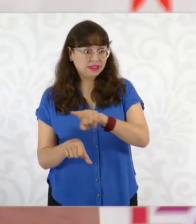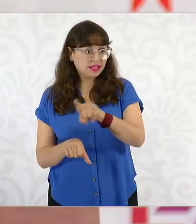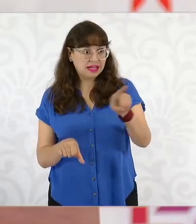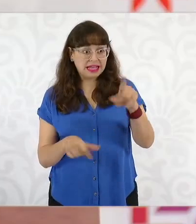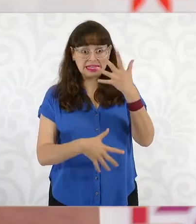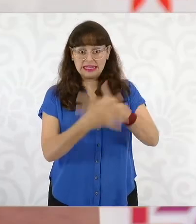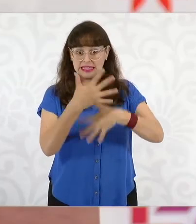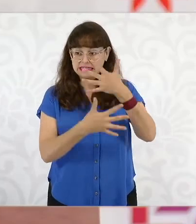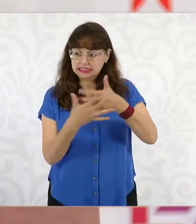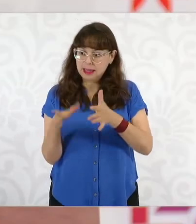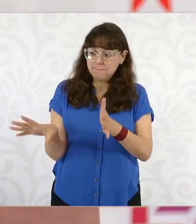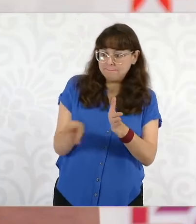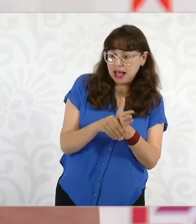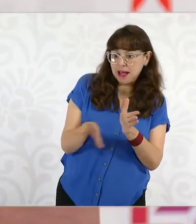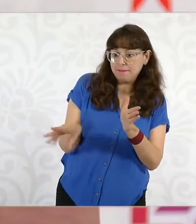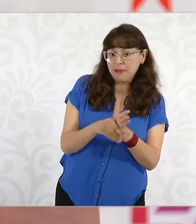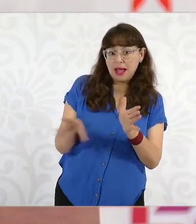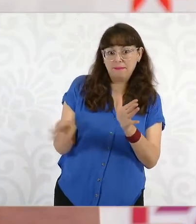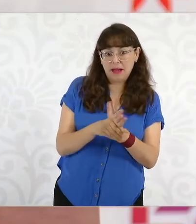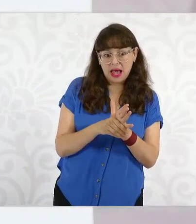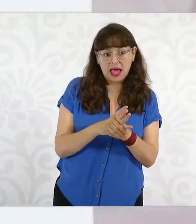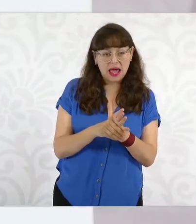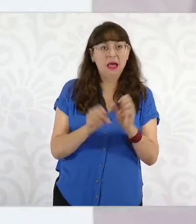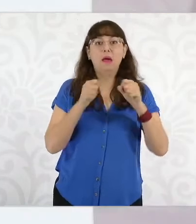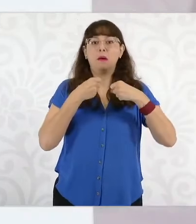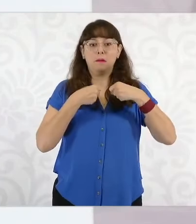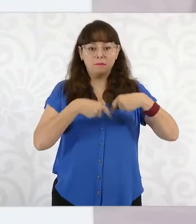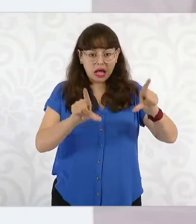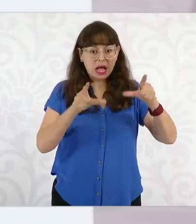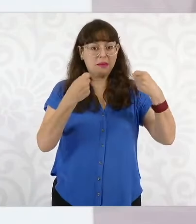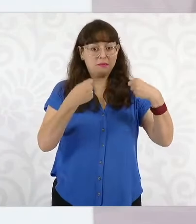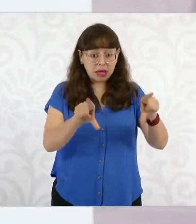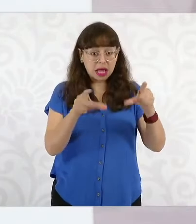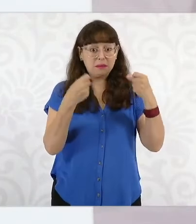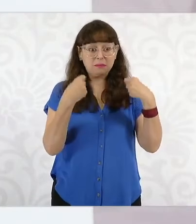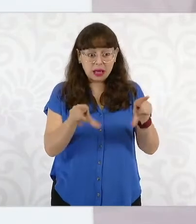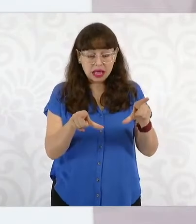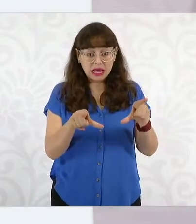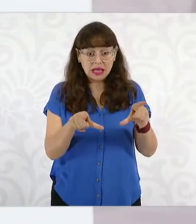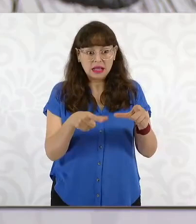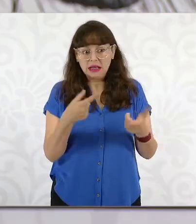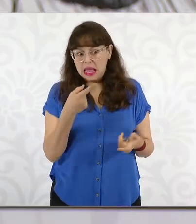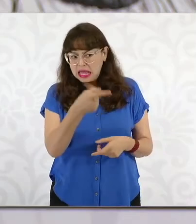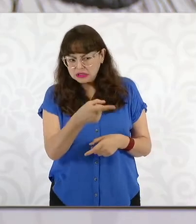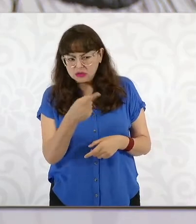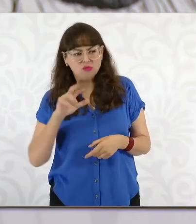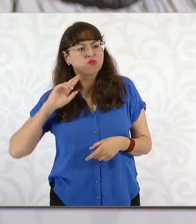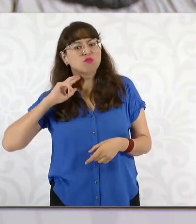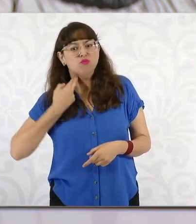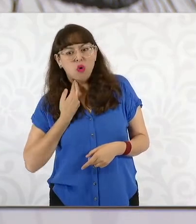15 y repiten lo mismo. Cuentas que a lo mejor no sabemos si son verdaderas o falsas,